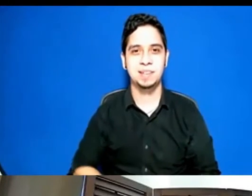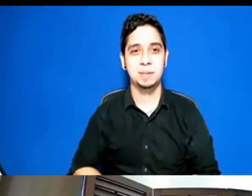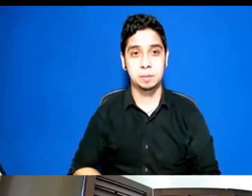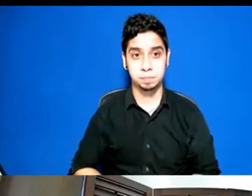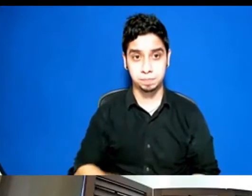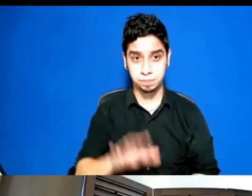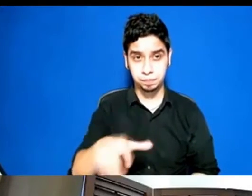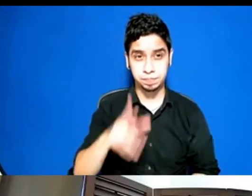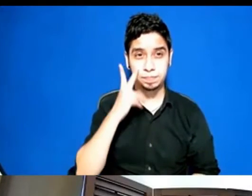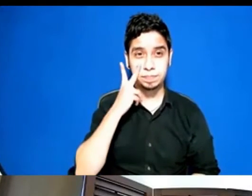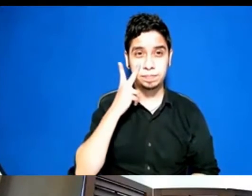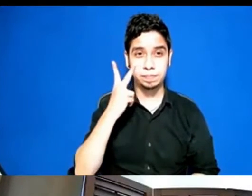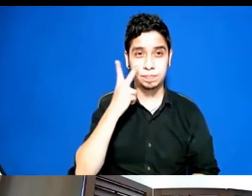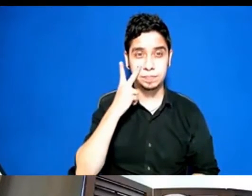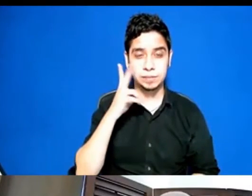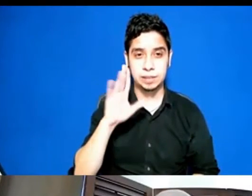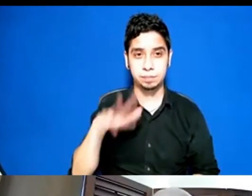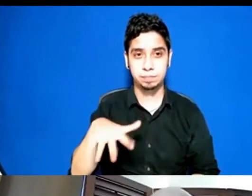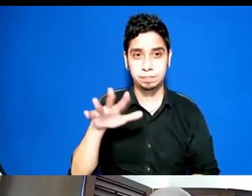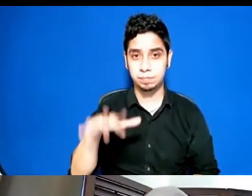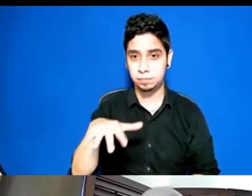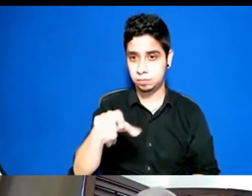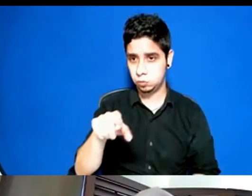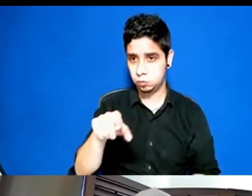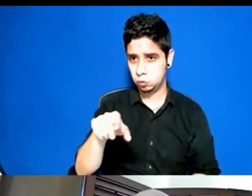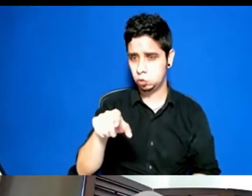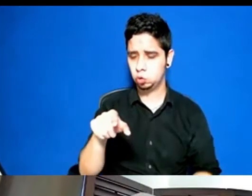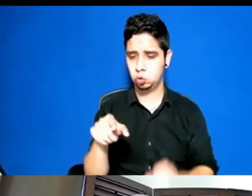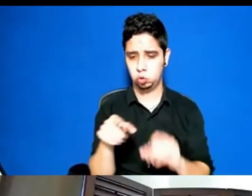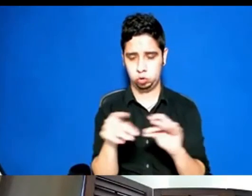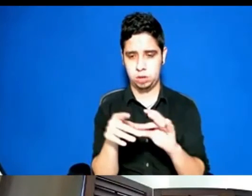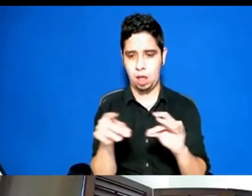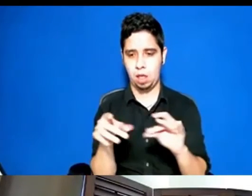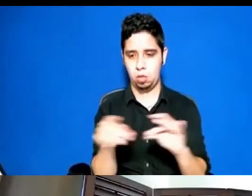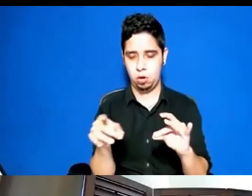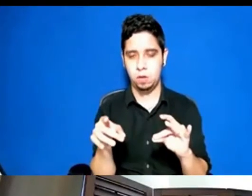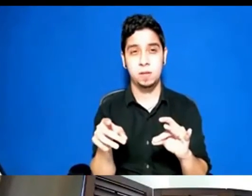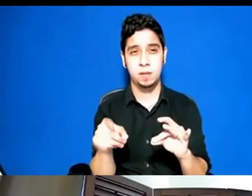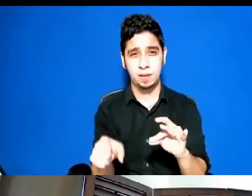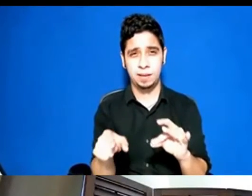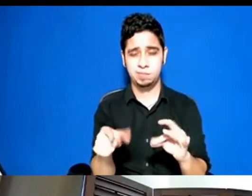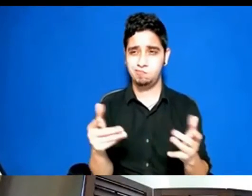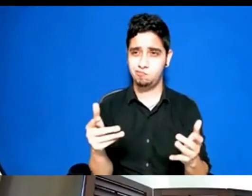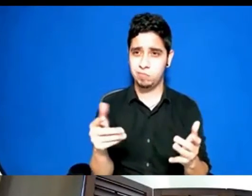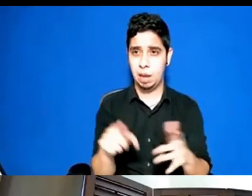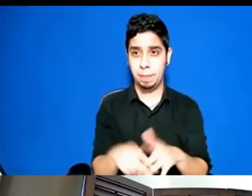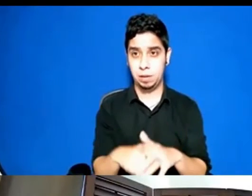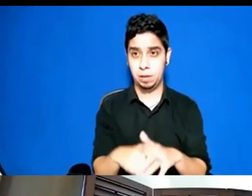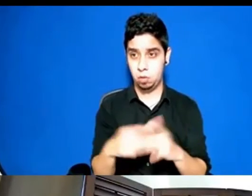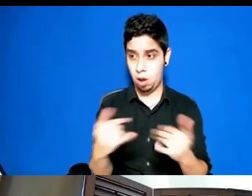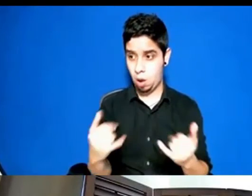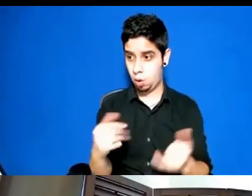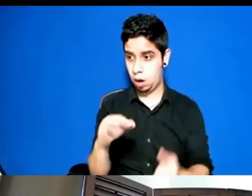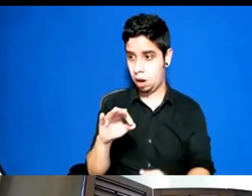Mira, entonces... estamos hablando de que esta temporada, ¿verdad? Más o menos, empezó ahora en febrero en todo